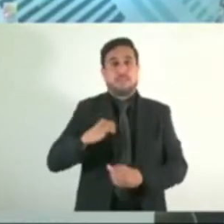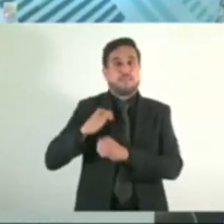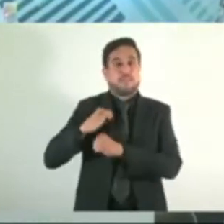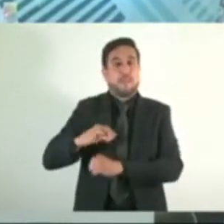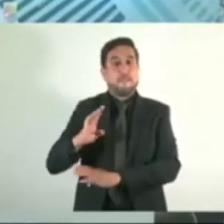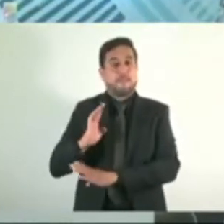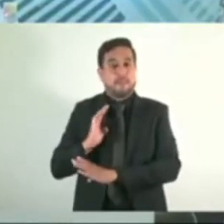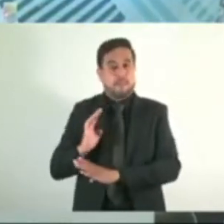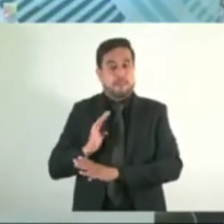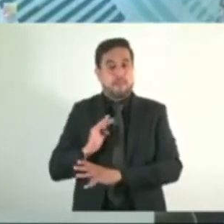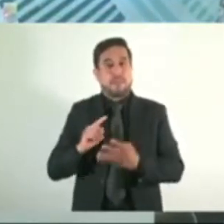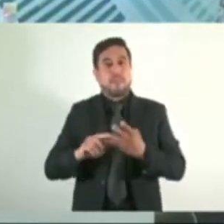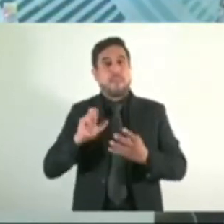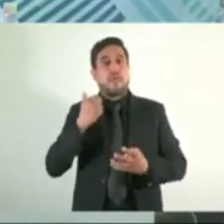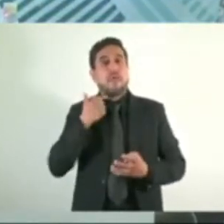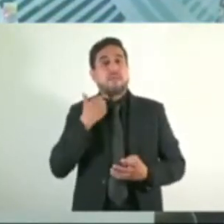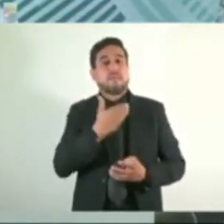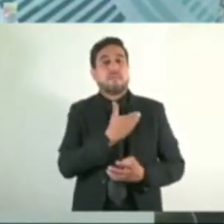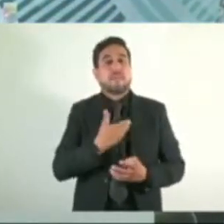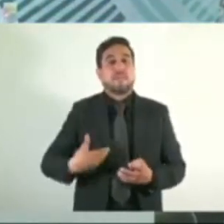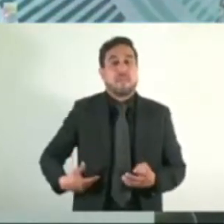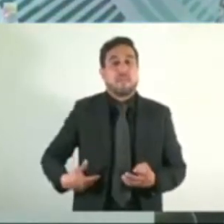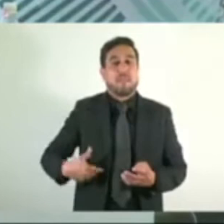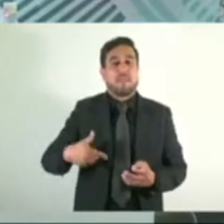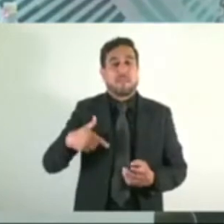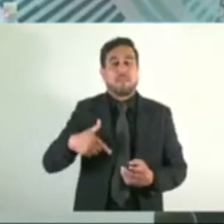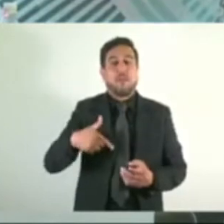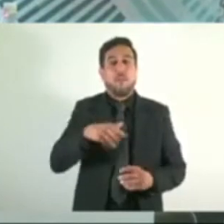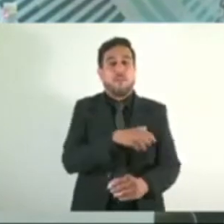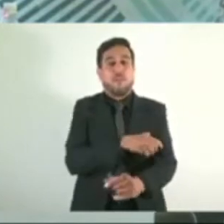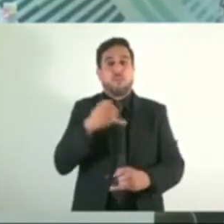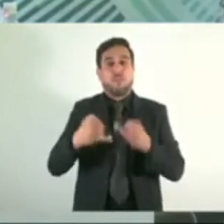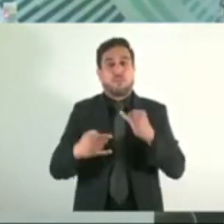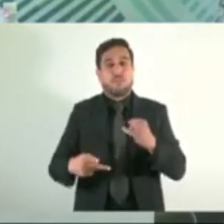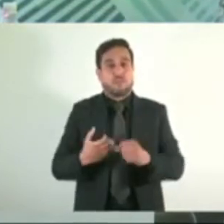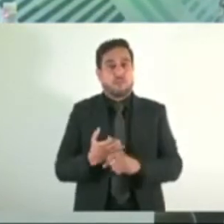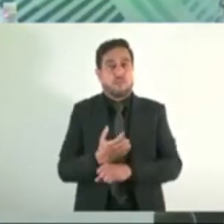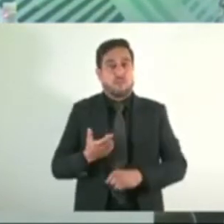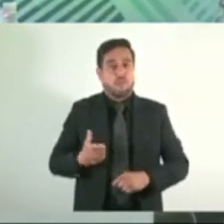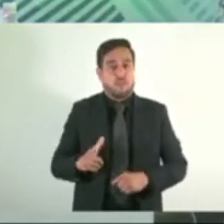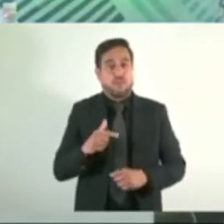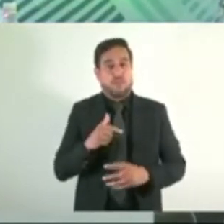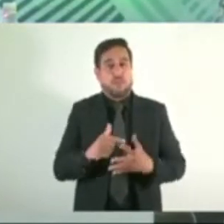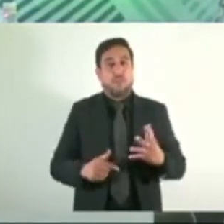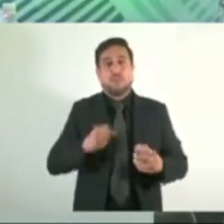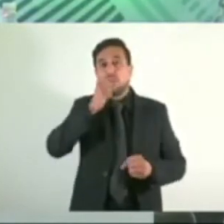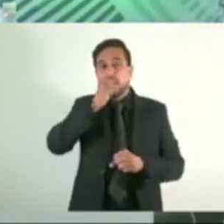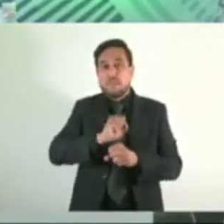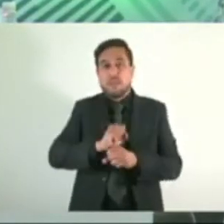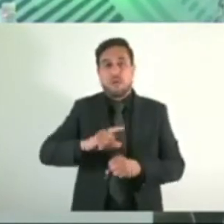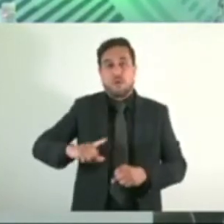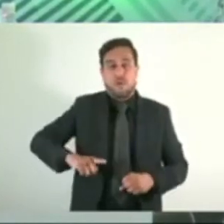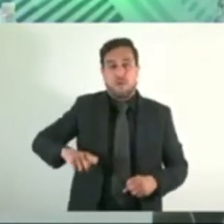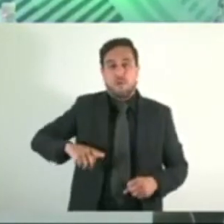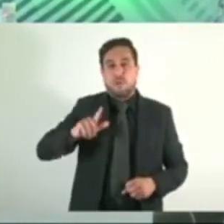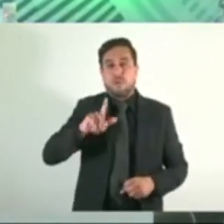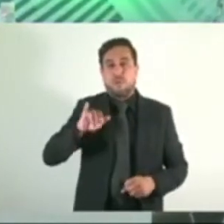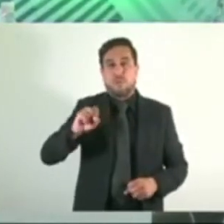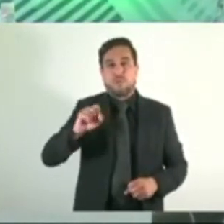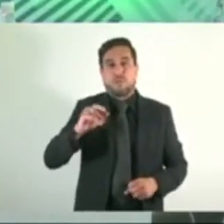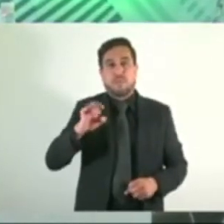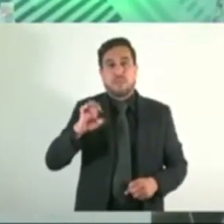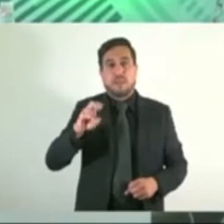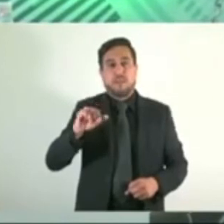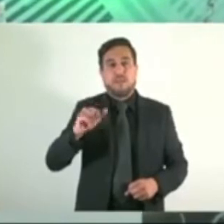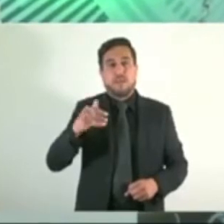los expresidentas y expresidentes del Supremo Tribunal de Justicia del Estado, al secretario de Gobierno, Luis Ernesto Ayala Torres,